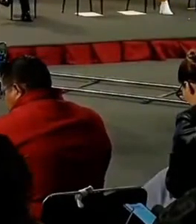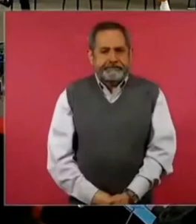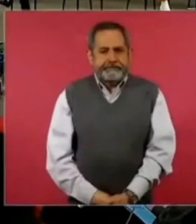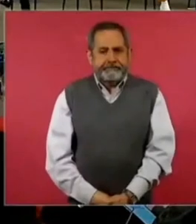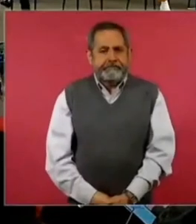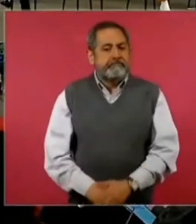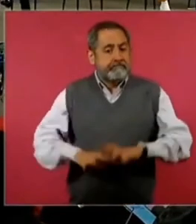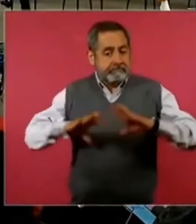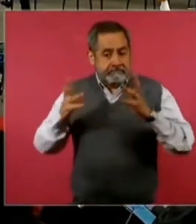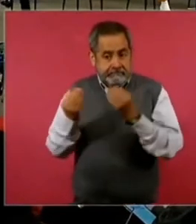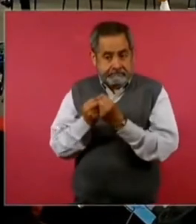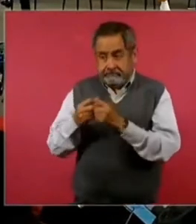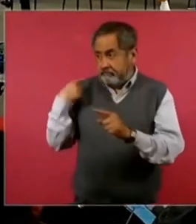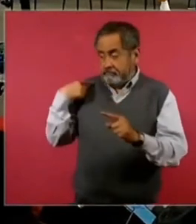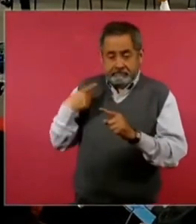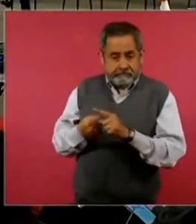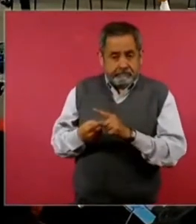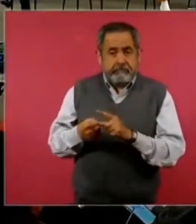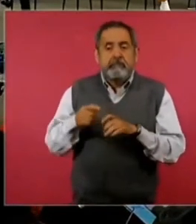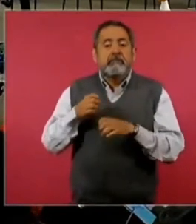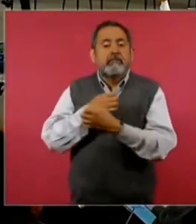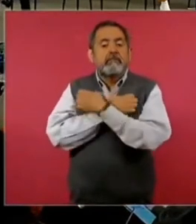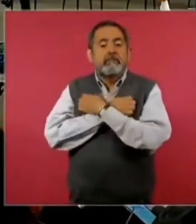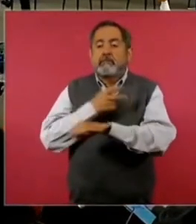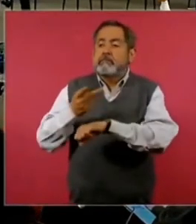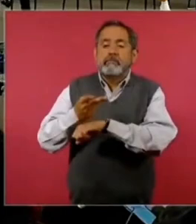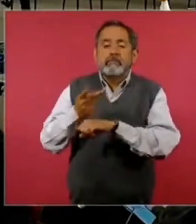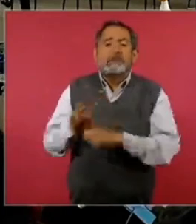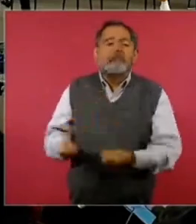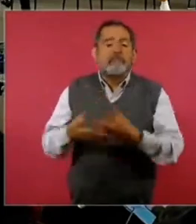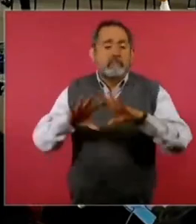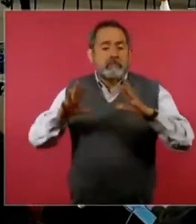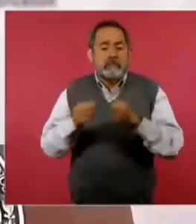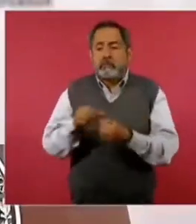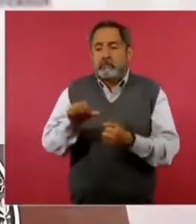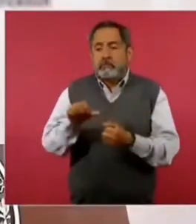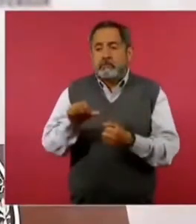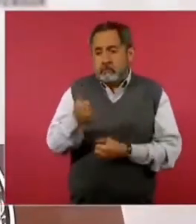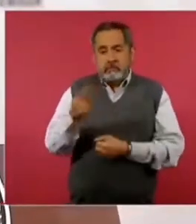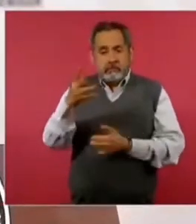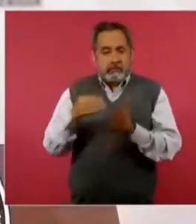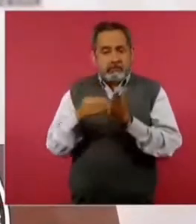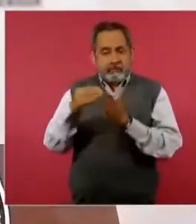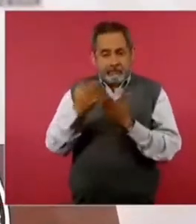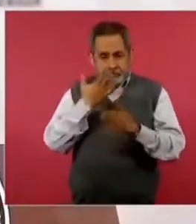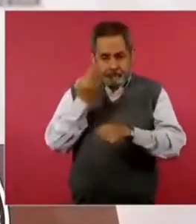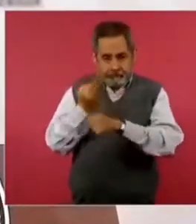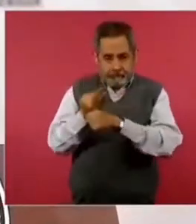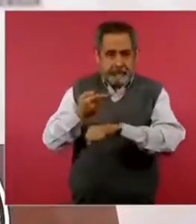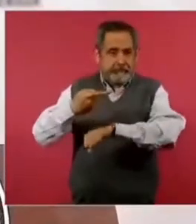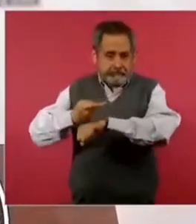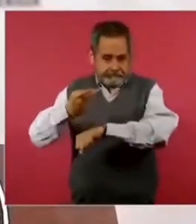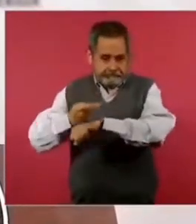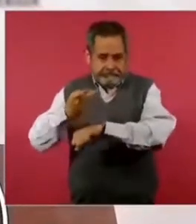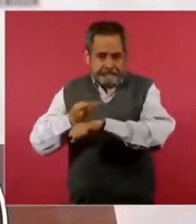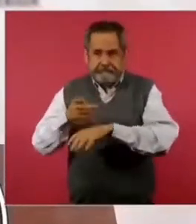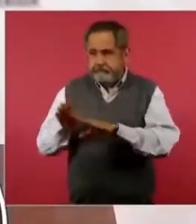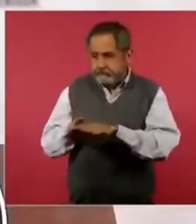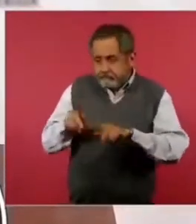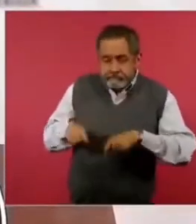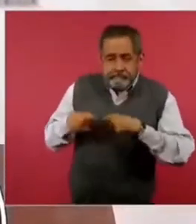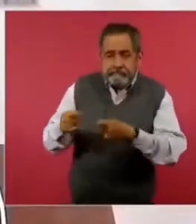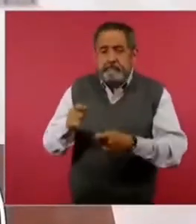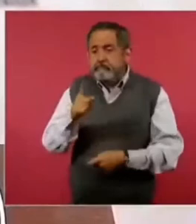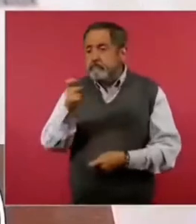en toda la administración, en el caso de educación media superior, a 11.4 millones de estudiantes de preparatoria con una inversión